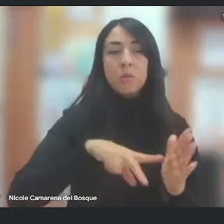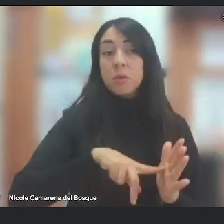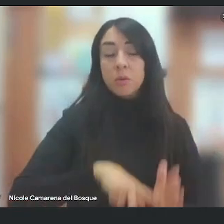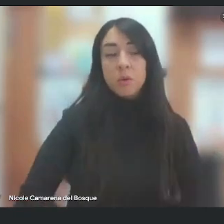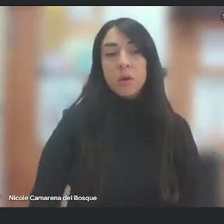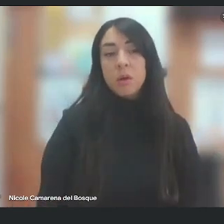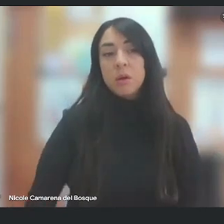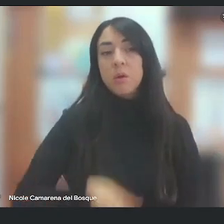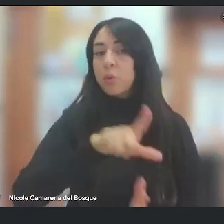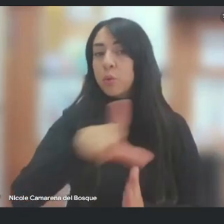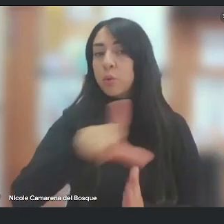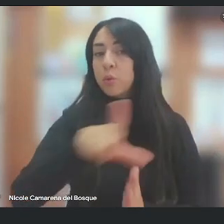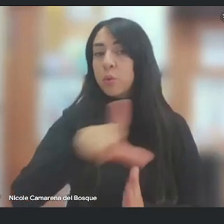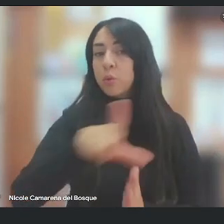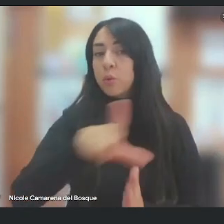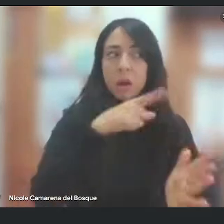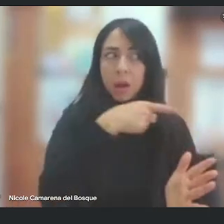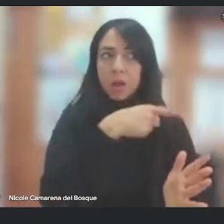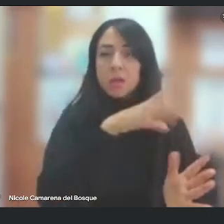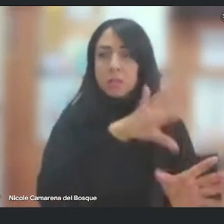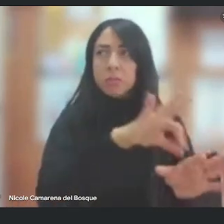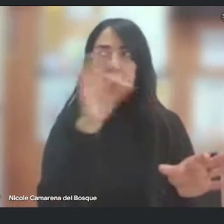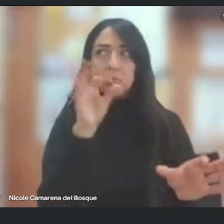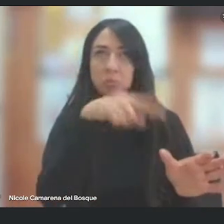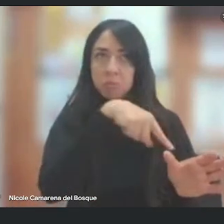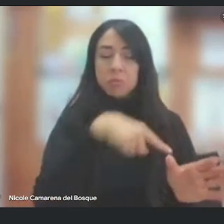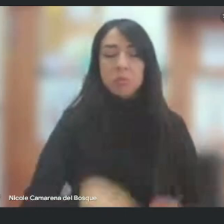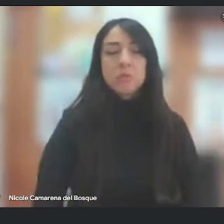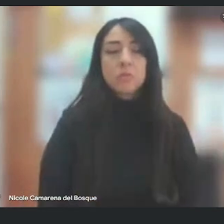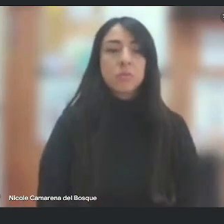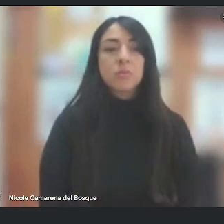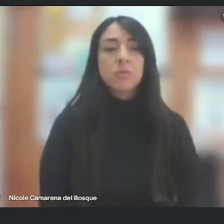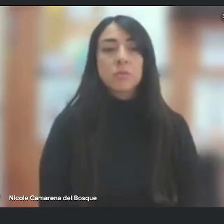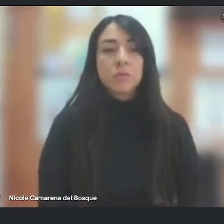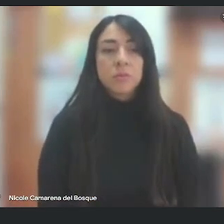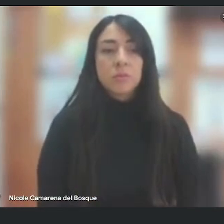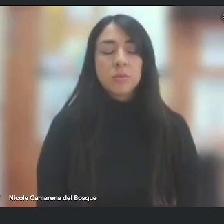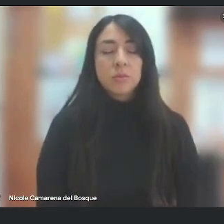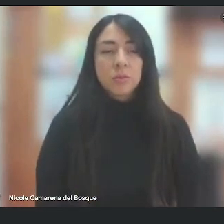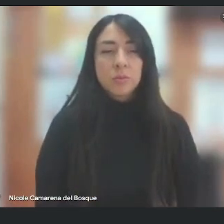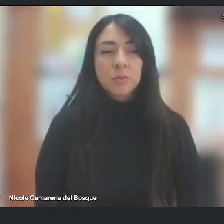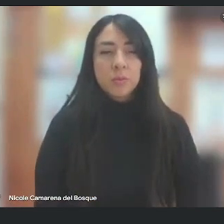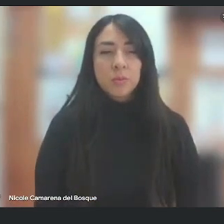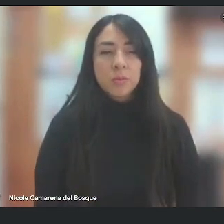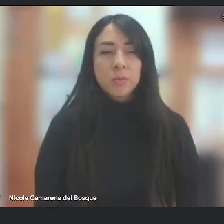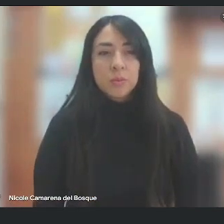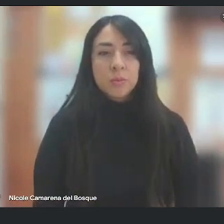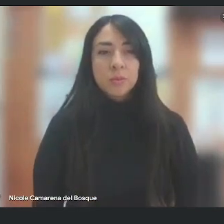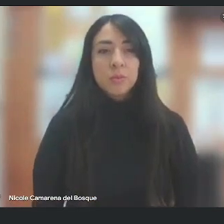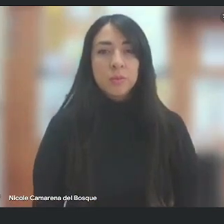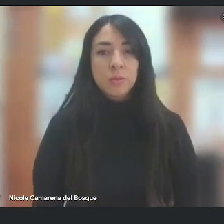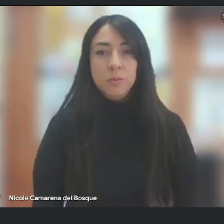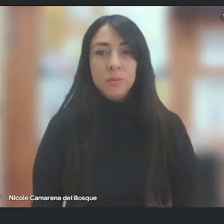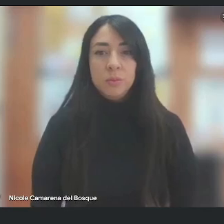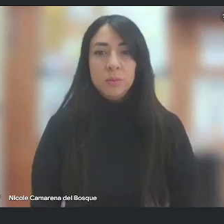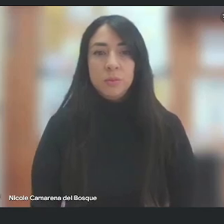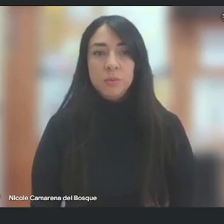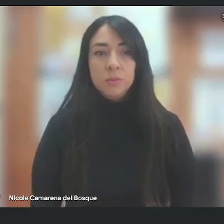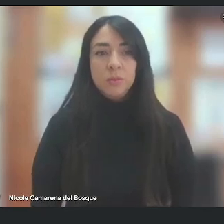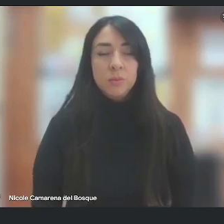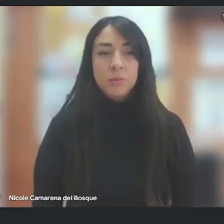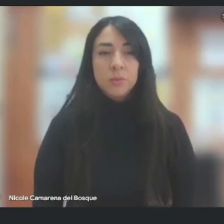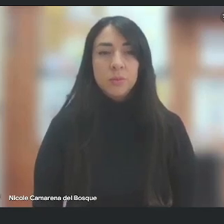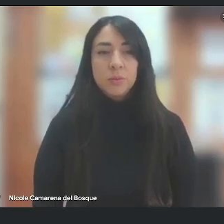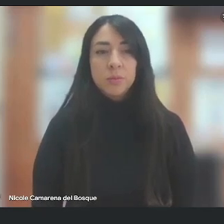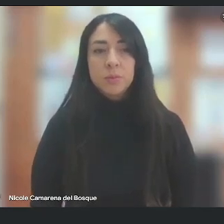en la sexualidad. Es un derecho que hay que otorgar también. 9. Derecho al ejercicio